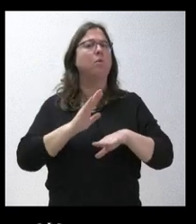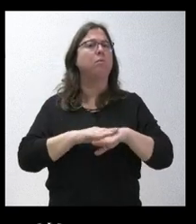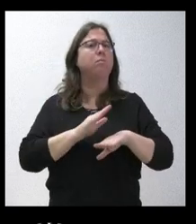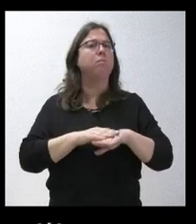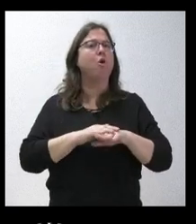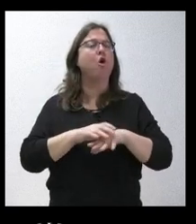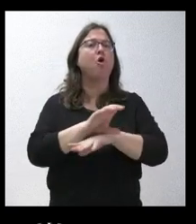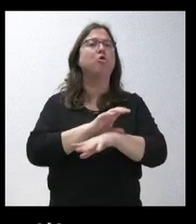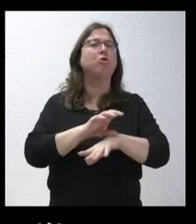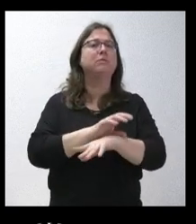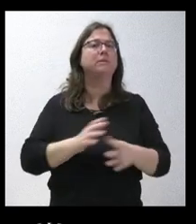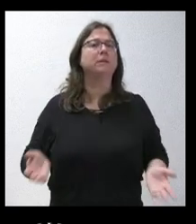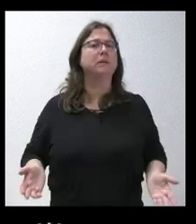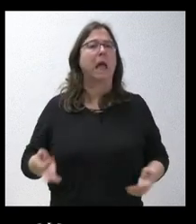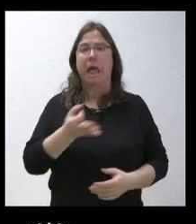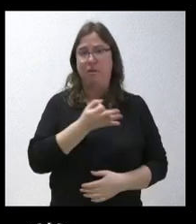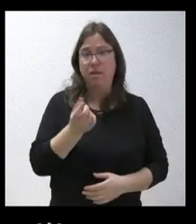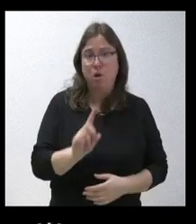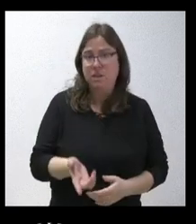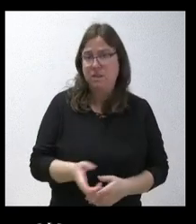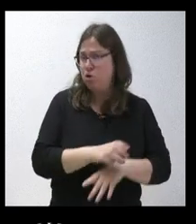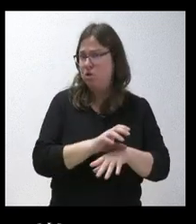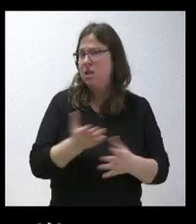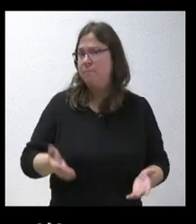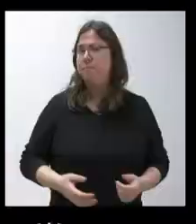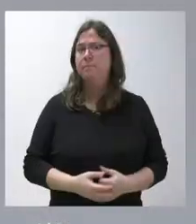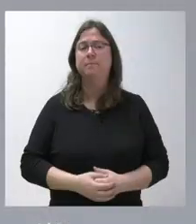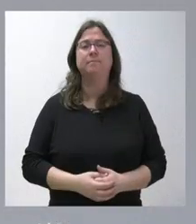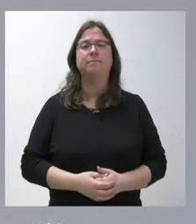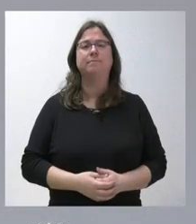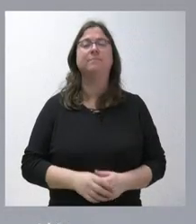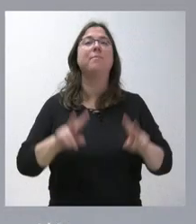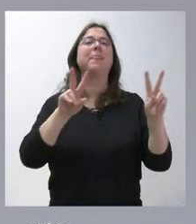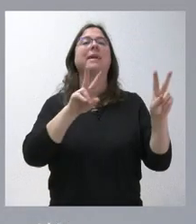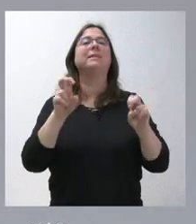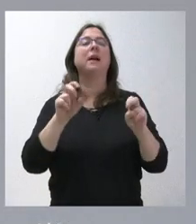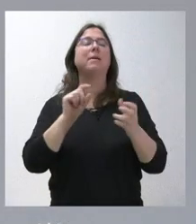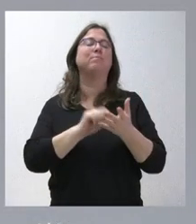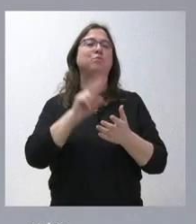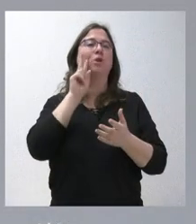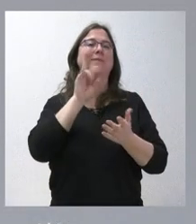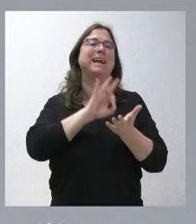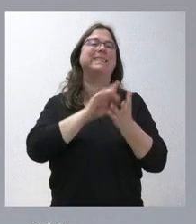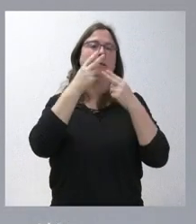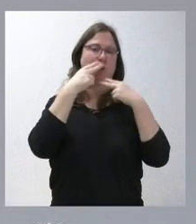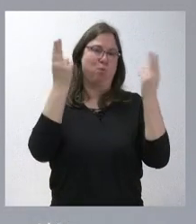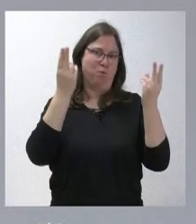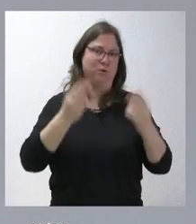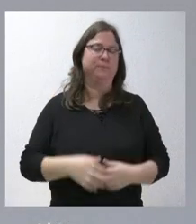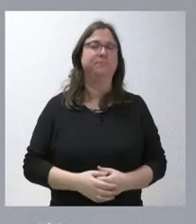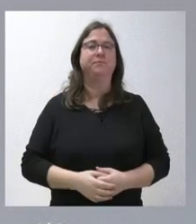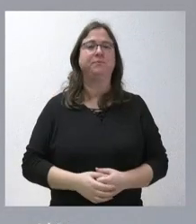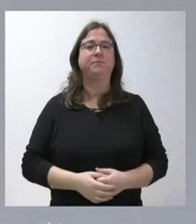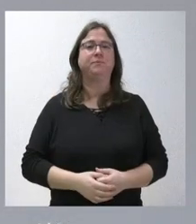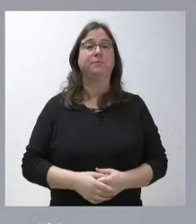consejerías no son eficientes es un tema de perspectiva de servicio público nosotros no